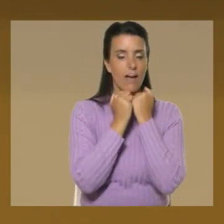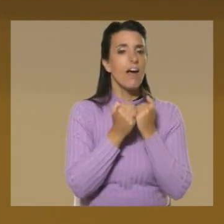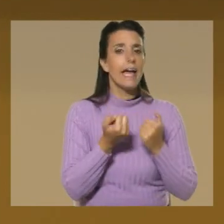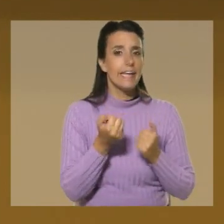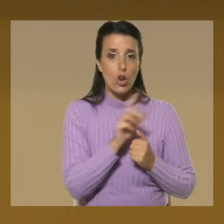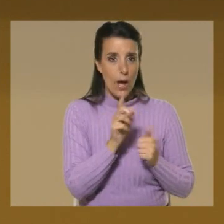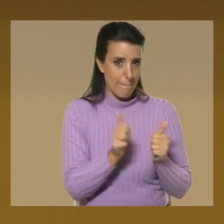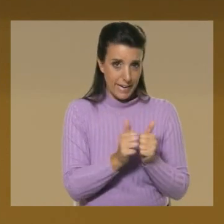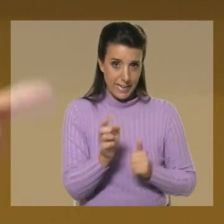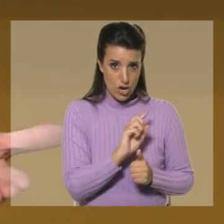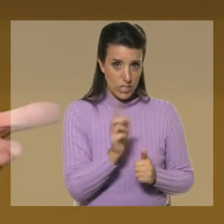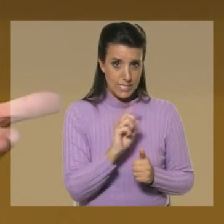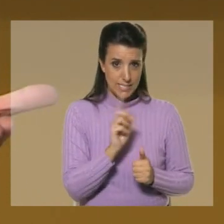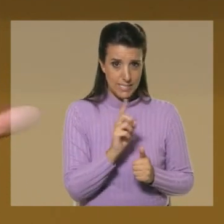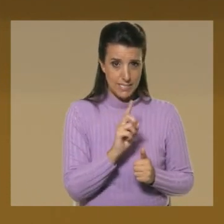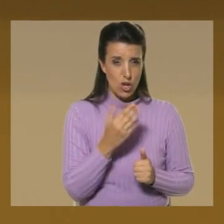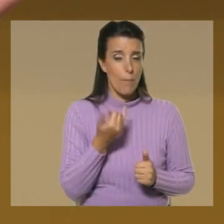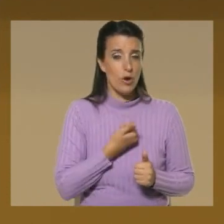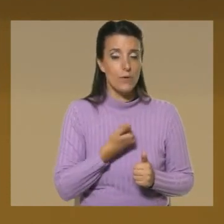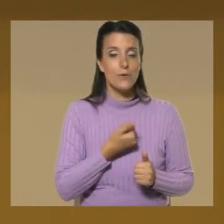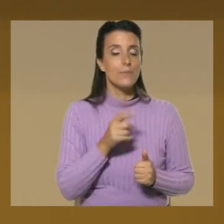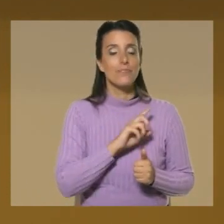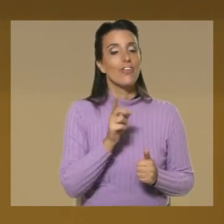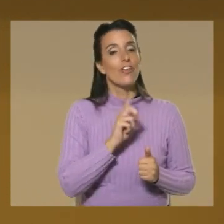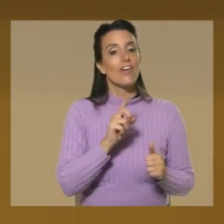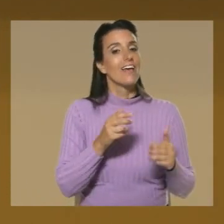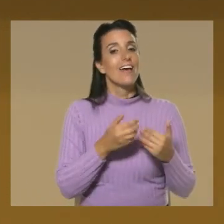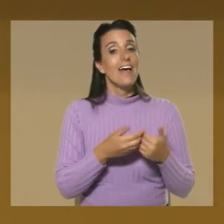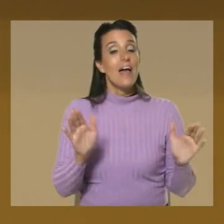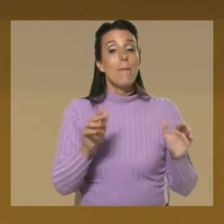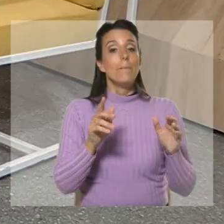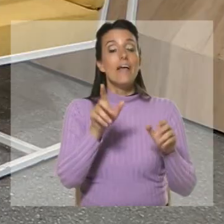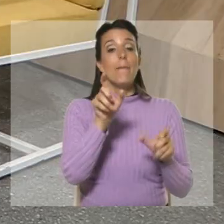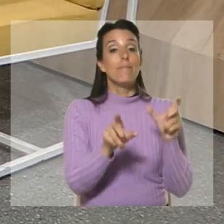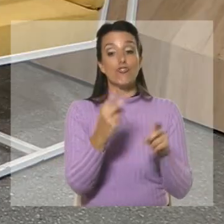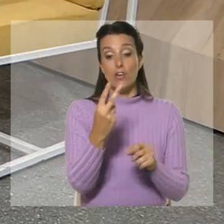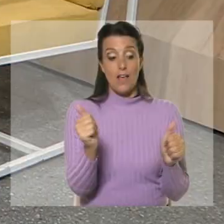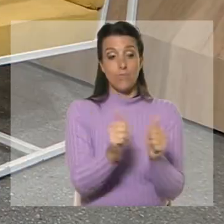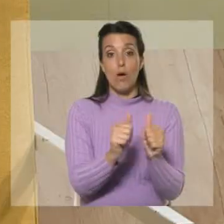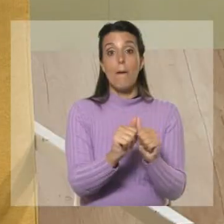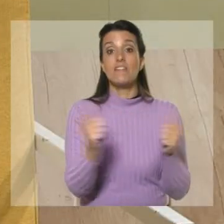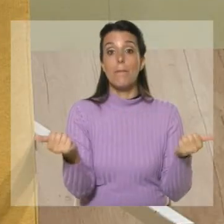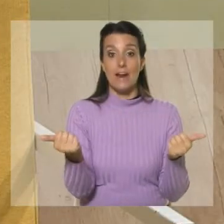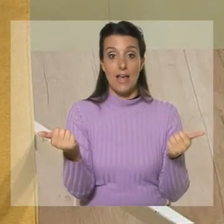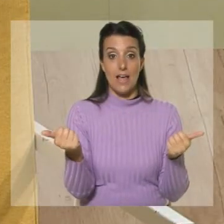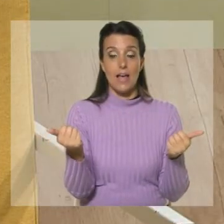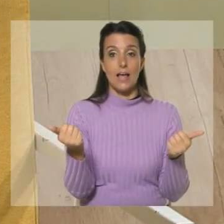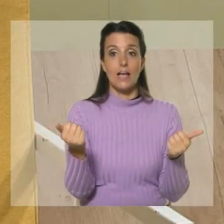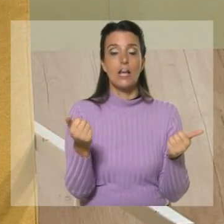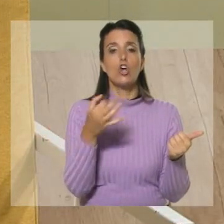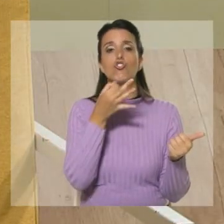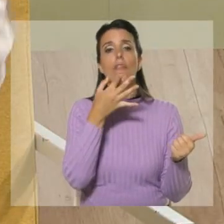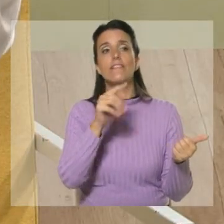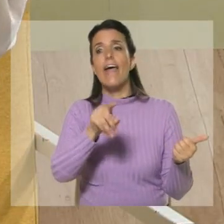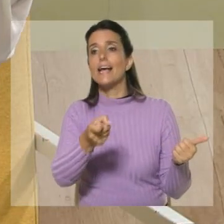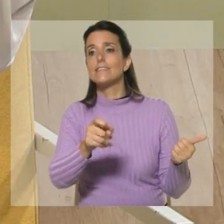no hay pareja. En este caso, Terrorismo Emocional arranca con la separación. No, o sea, se menciona todo el tiempo a ese ex, pero la